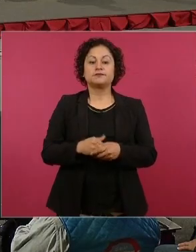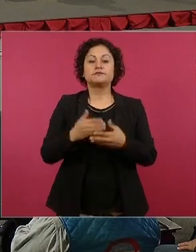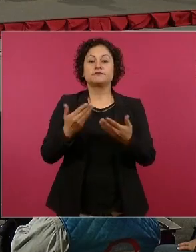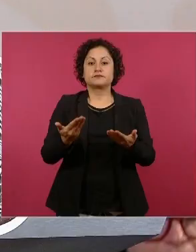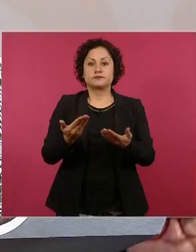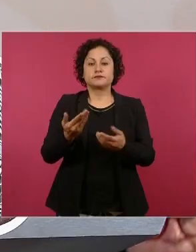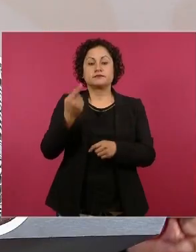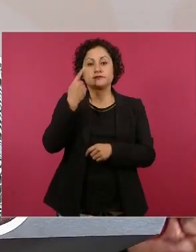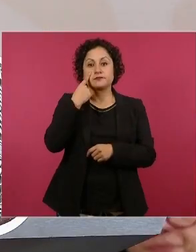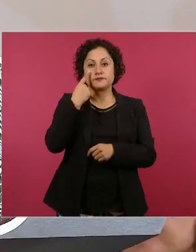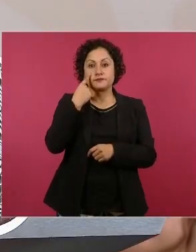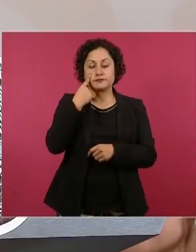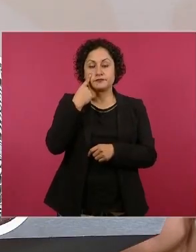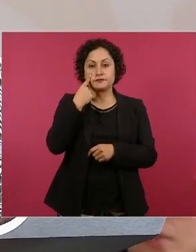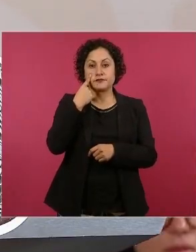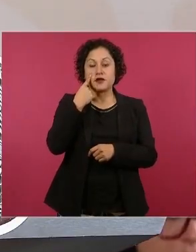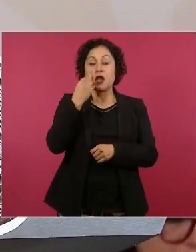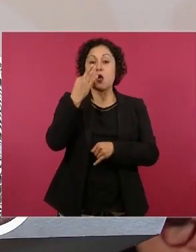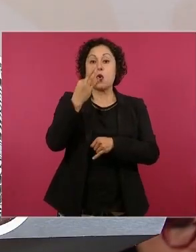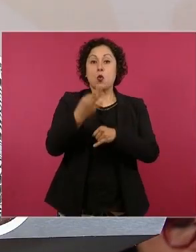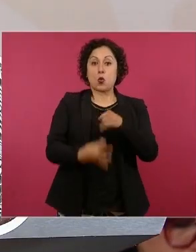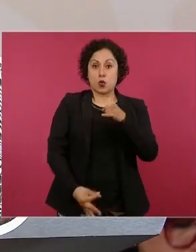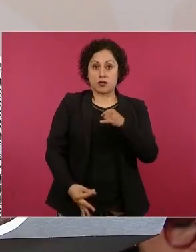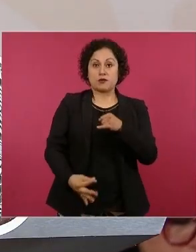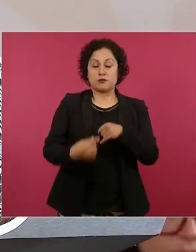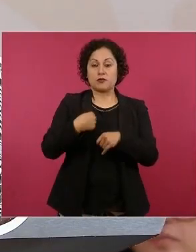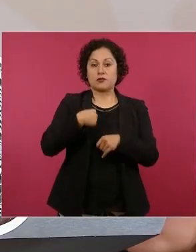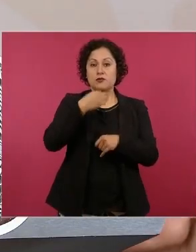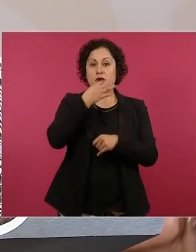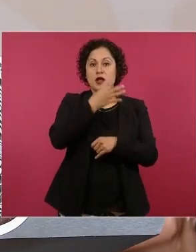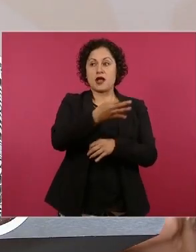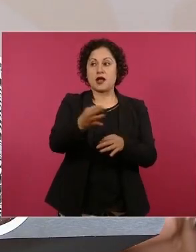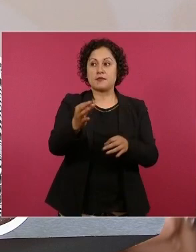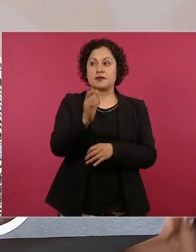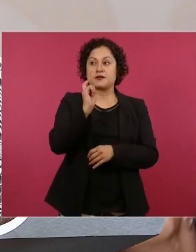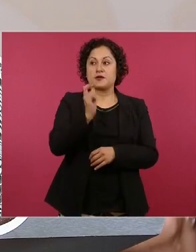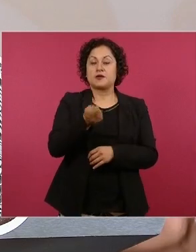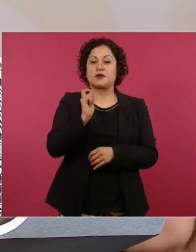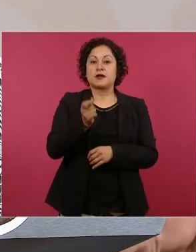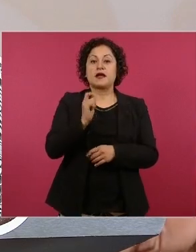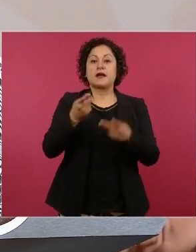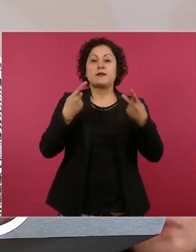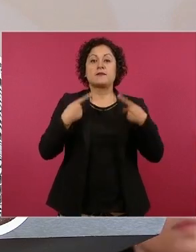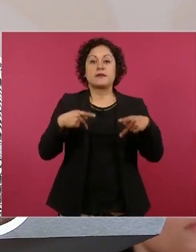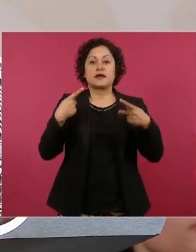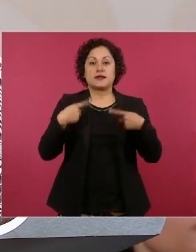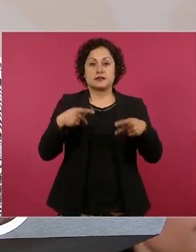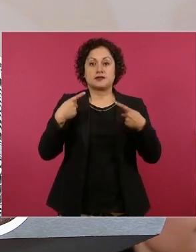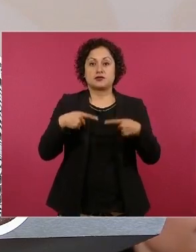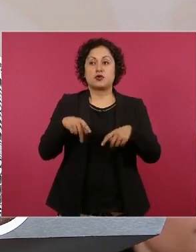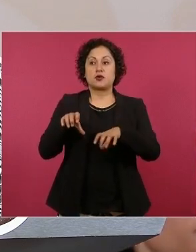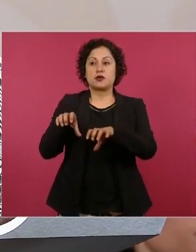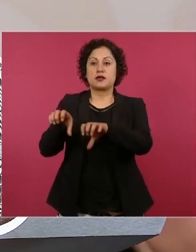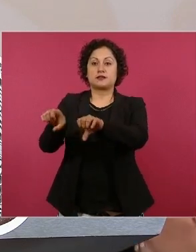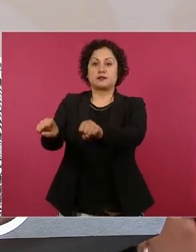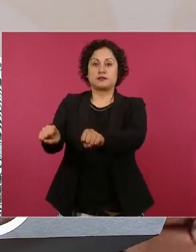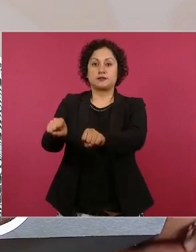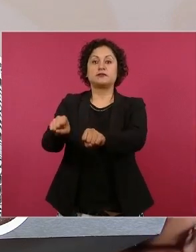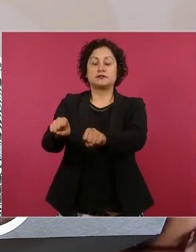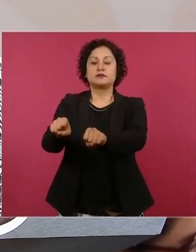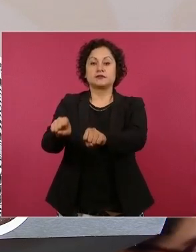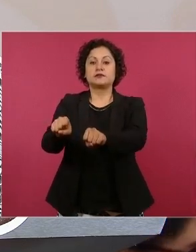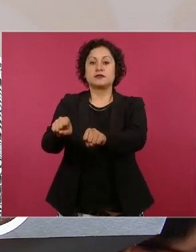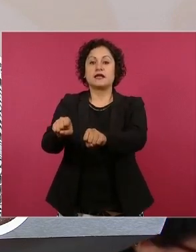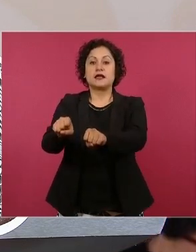que este año las personas privadas de la libertad no sentenciadas emitirán su